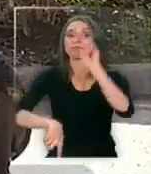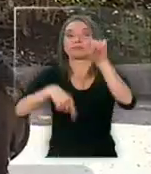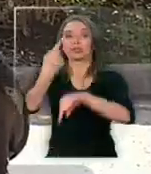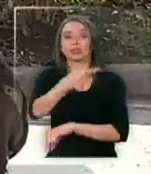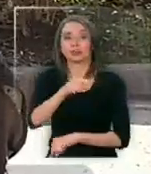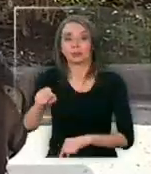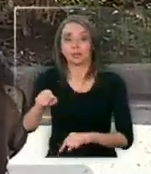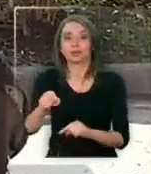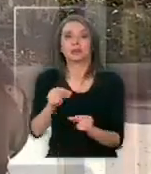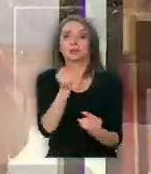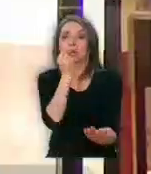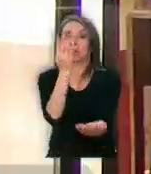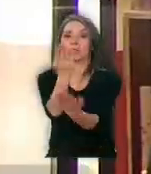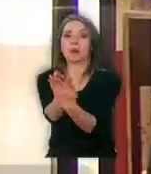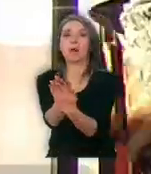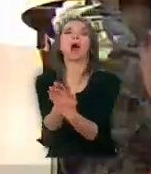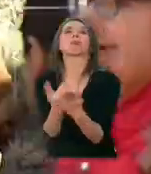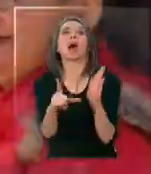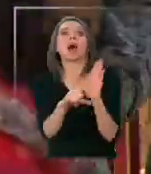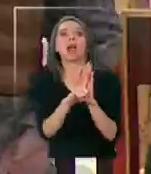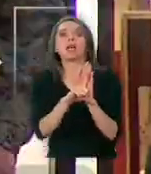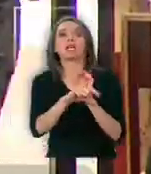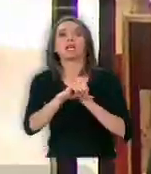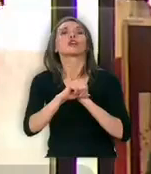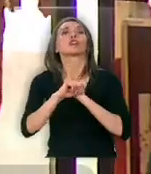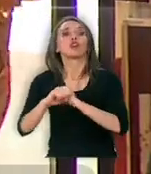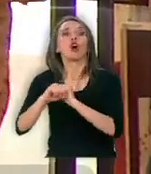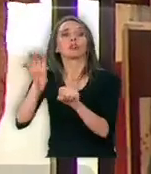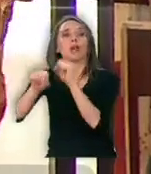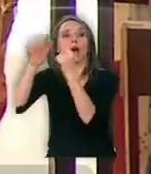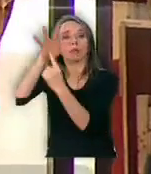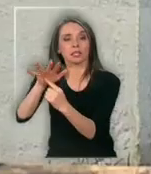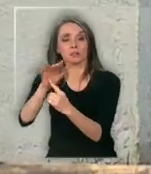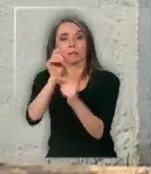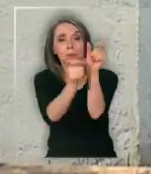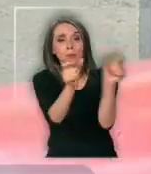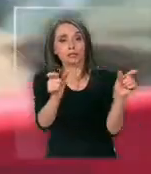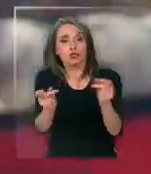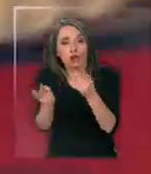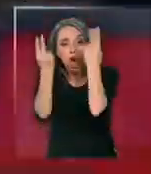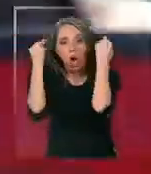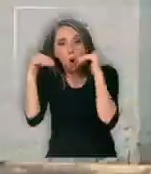semana presentarán una demanda por ley antidiscriminación. Buscan sanciones para quienes